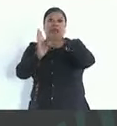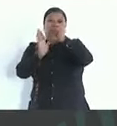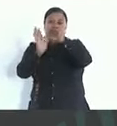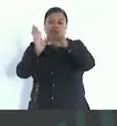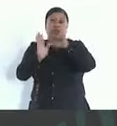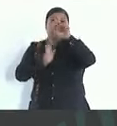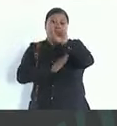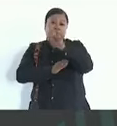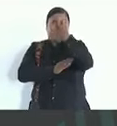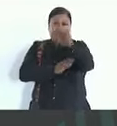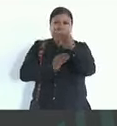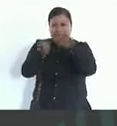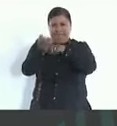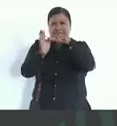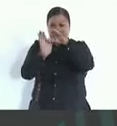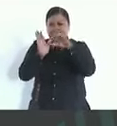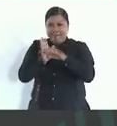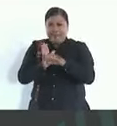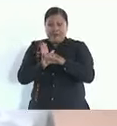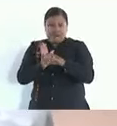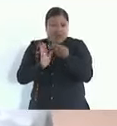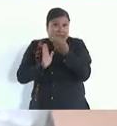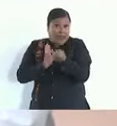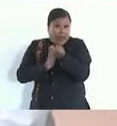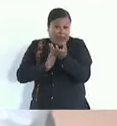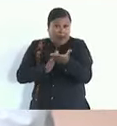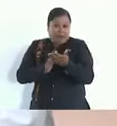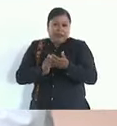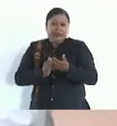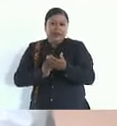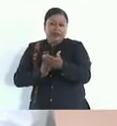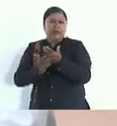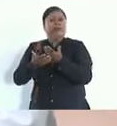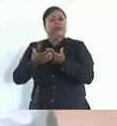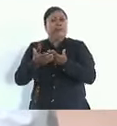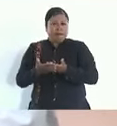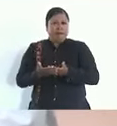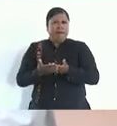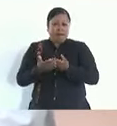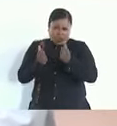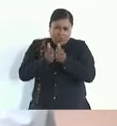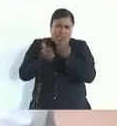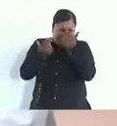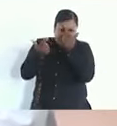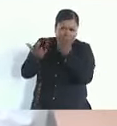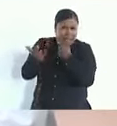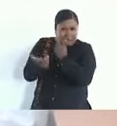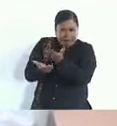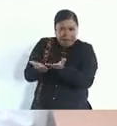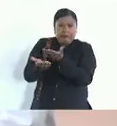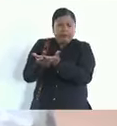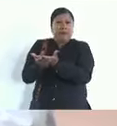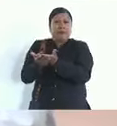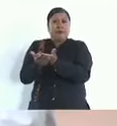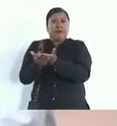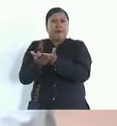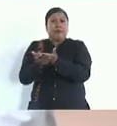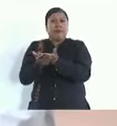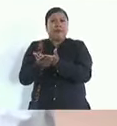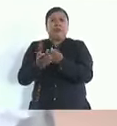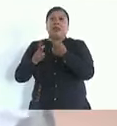constitucional, tarea que de manera respetuosa le vamos a encomendar